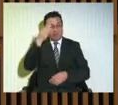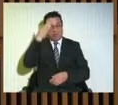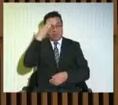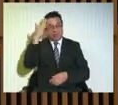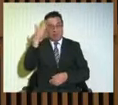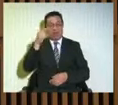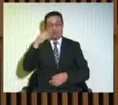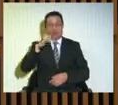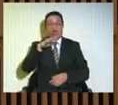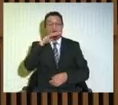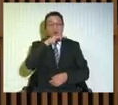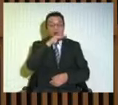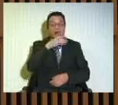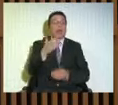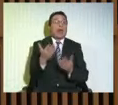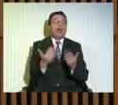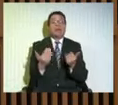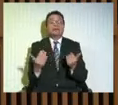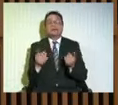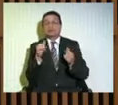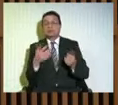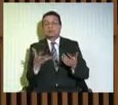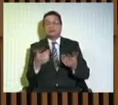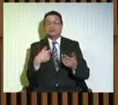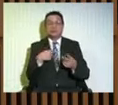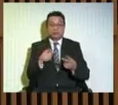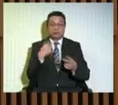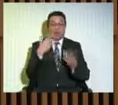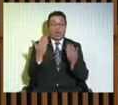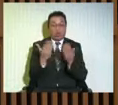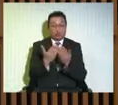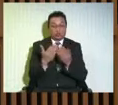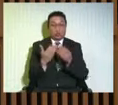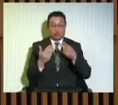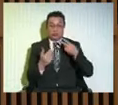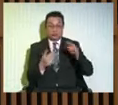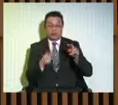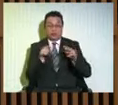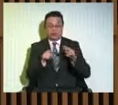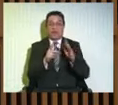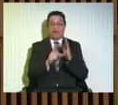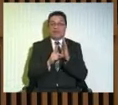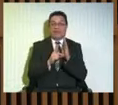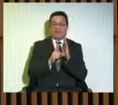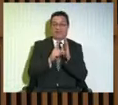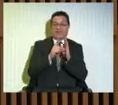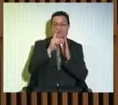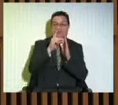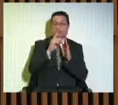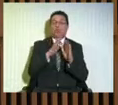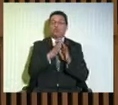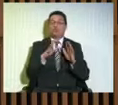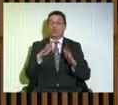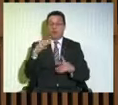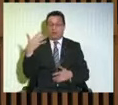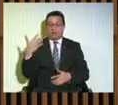usarla para lo que necesita, para llevar a su estudiante su estudio. Y ahí tenemos un desarrollo muy, muy